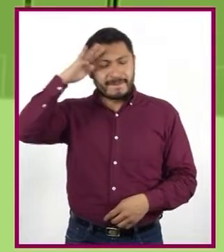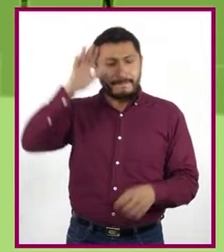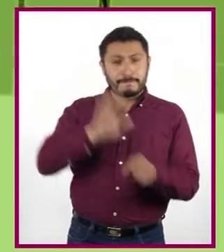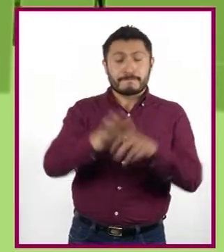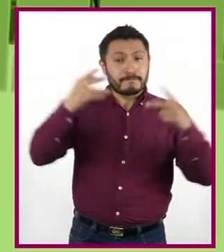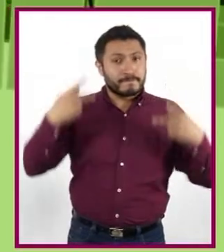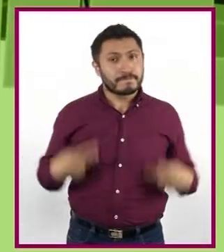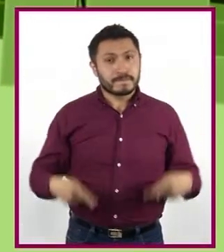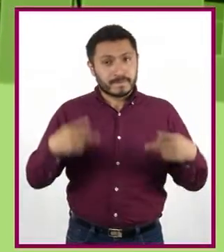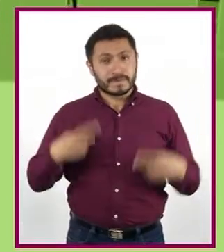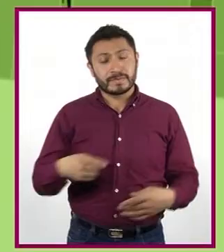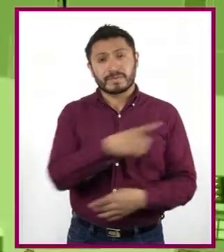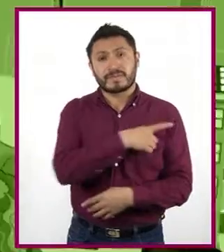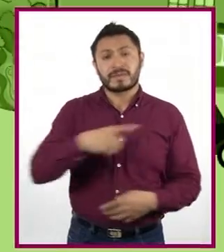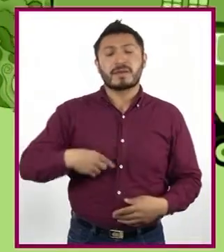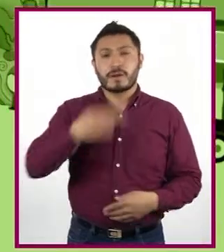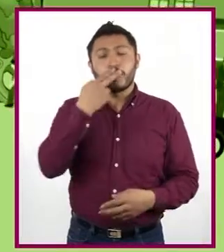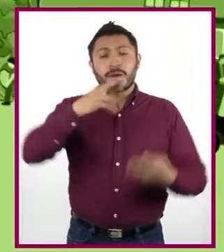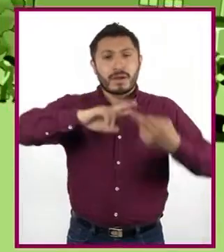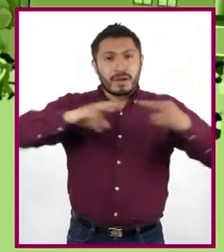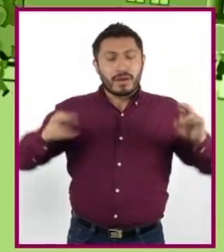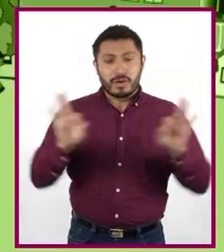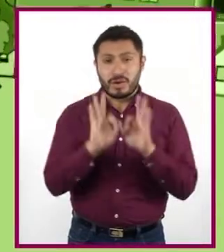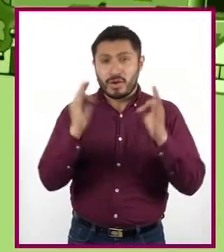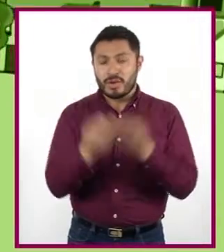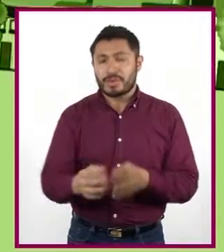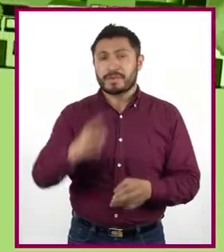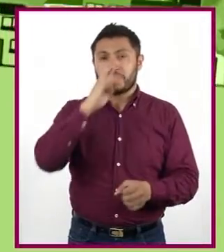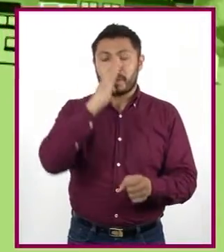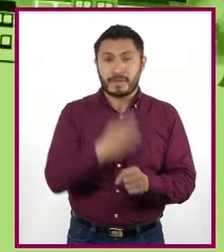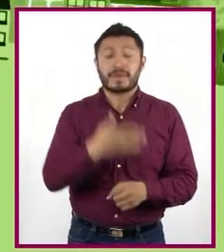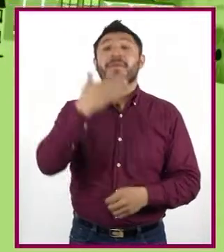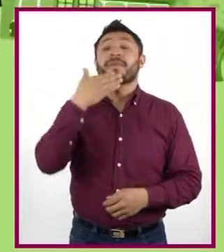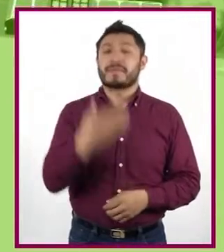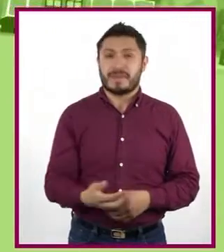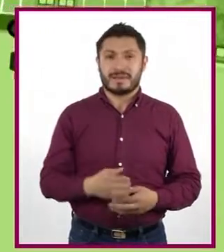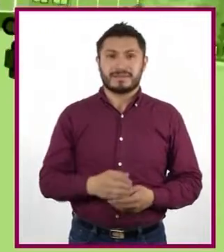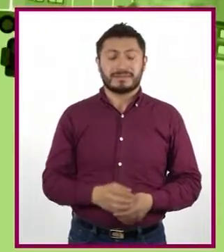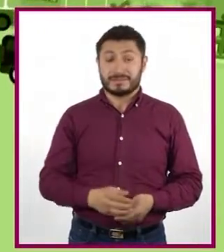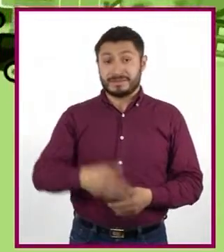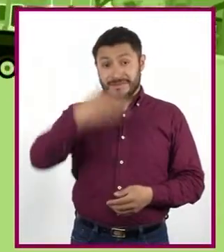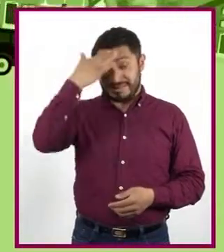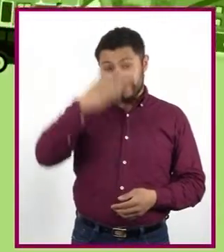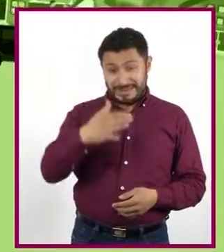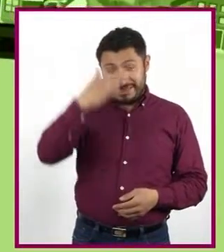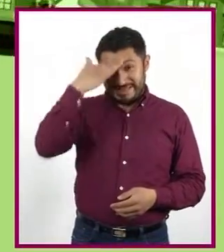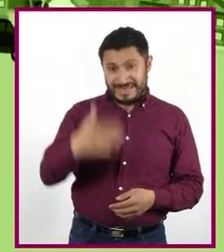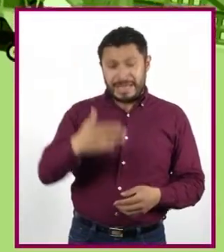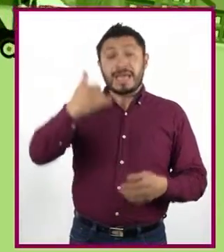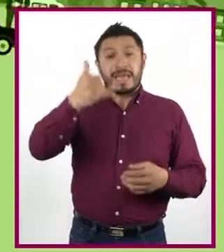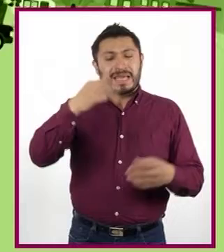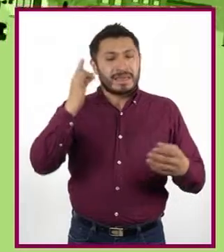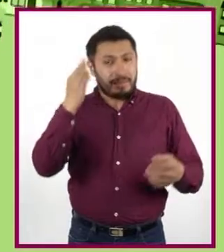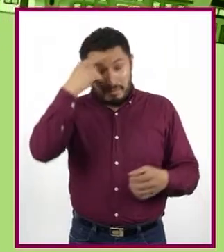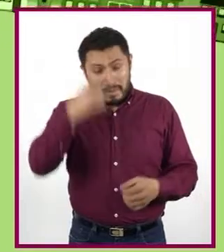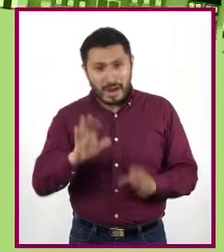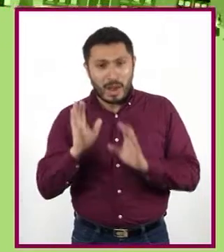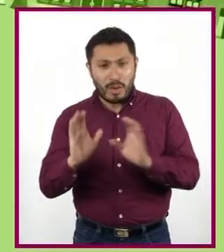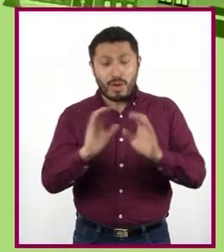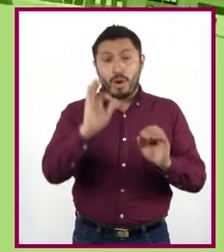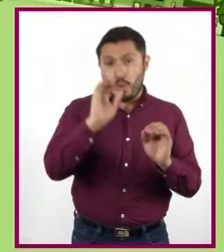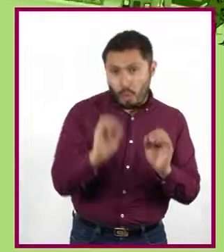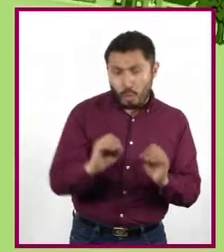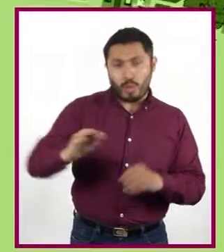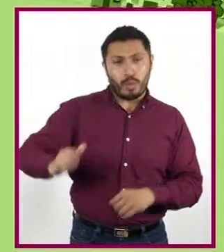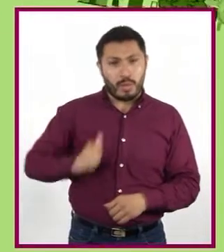seres humanos debemos usar los recursos de manera consciente y responsable, ya sea para conservarlos o bien para aprovecharlos